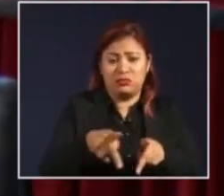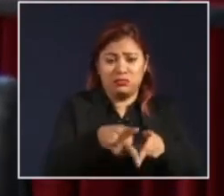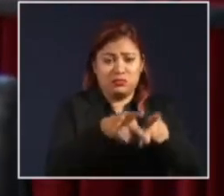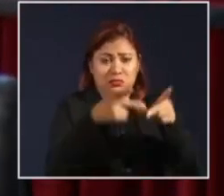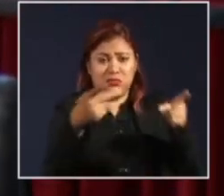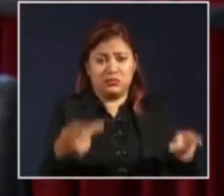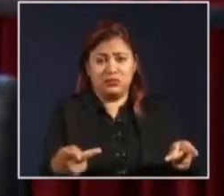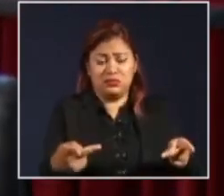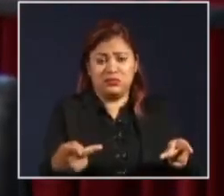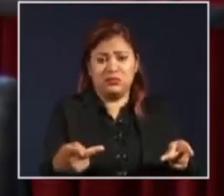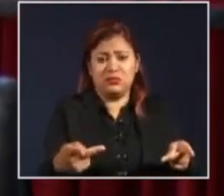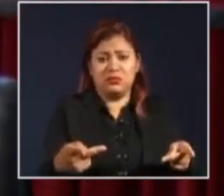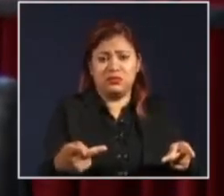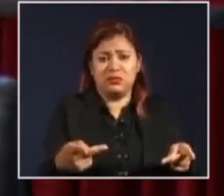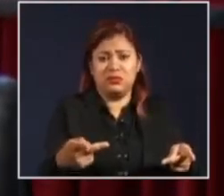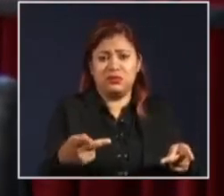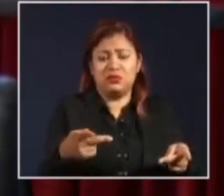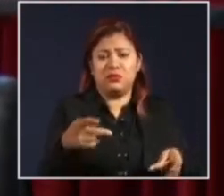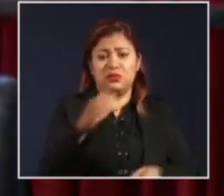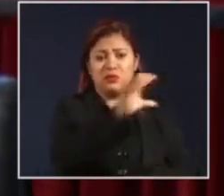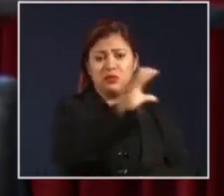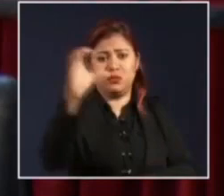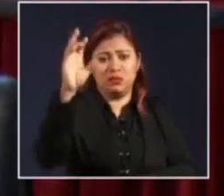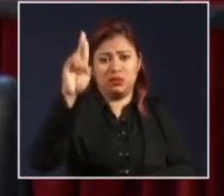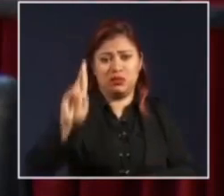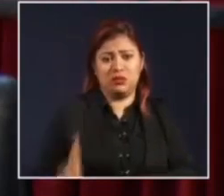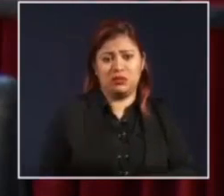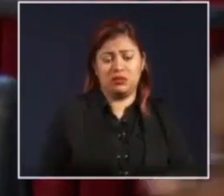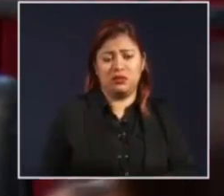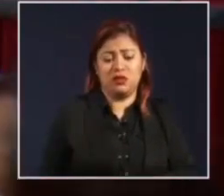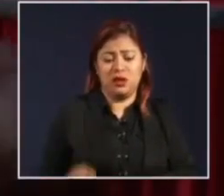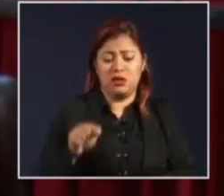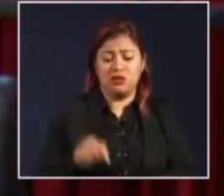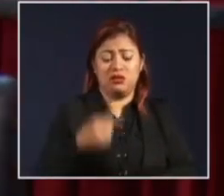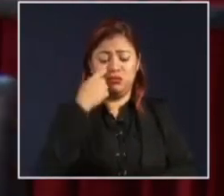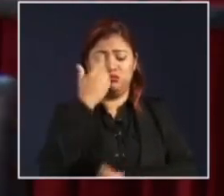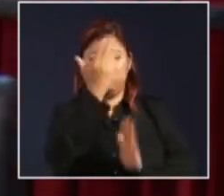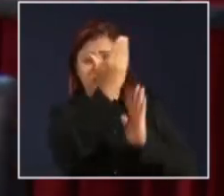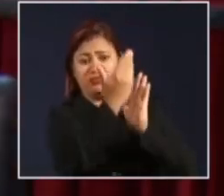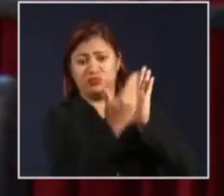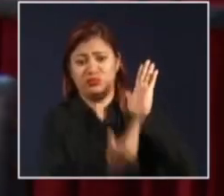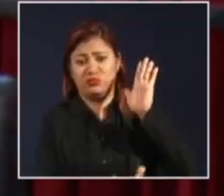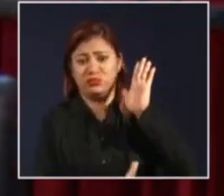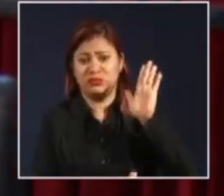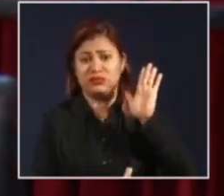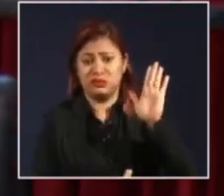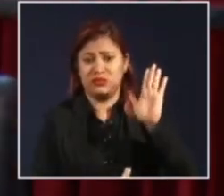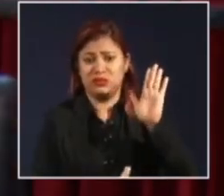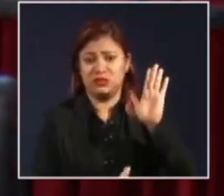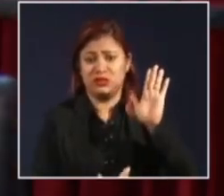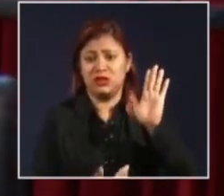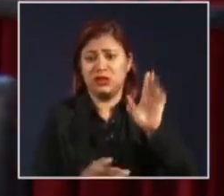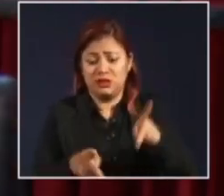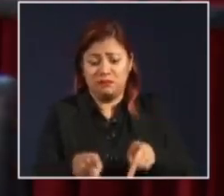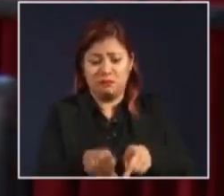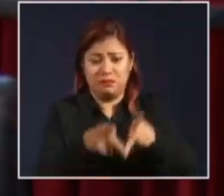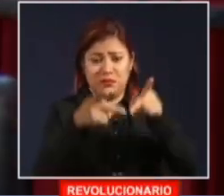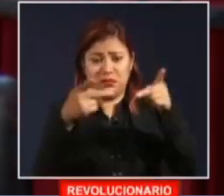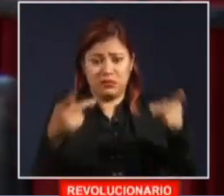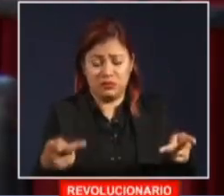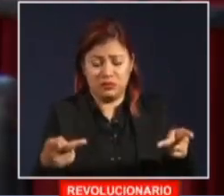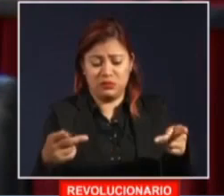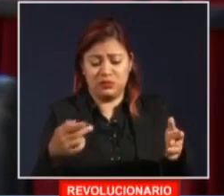periódico de Costa Rica. Y aquí está que el coronavirus, que un ginecólogo grave por